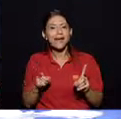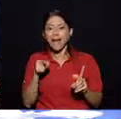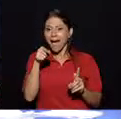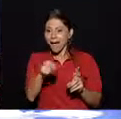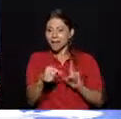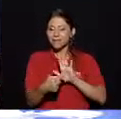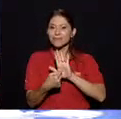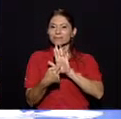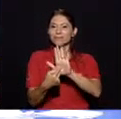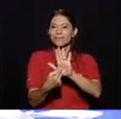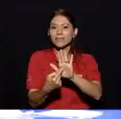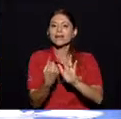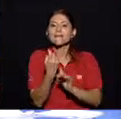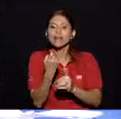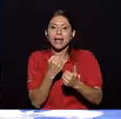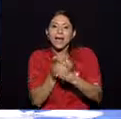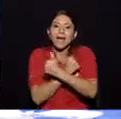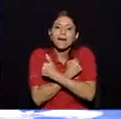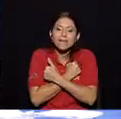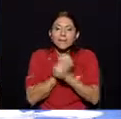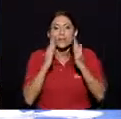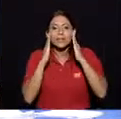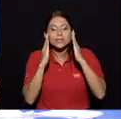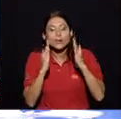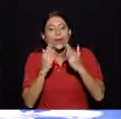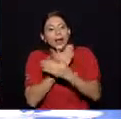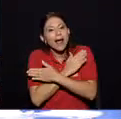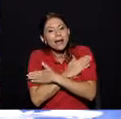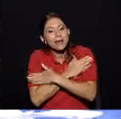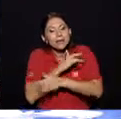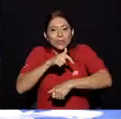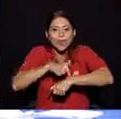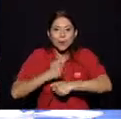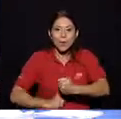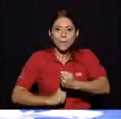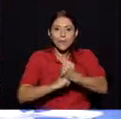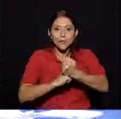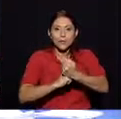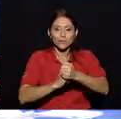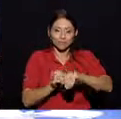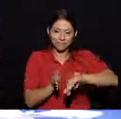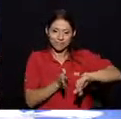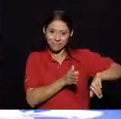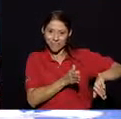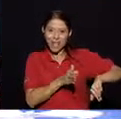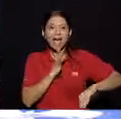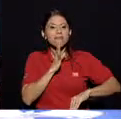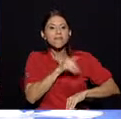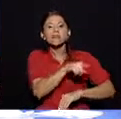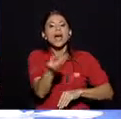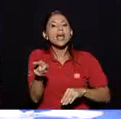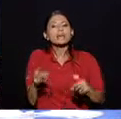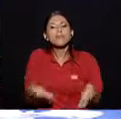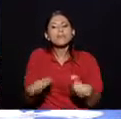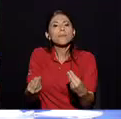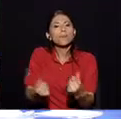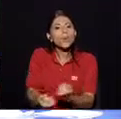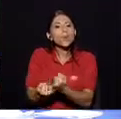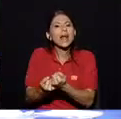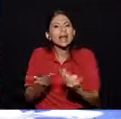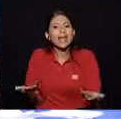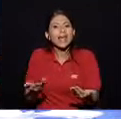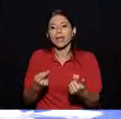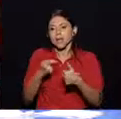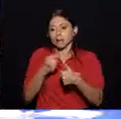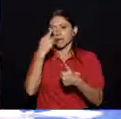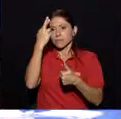respeto, obediencia, etcétera, ¿verdad? Entonces tenemos un diálogo como rarísimo en el cual entendemos que las necesidades afectivas son muy